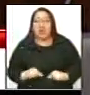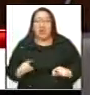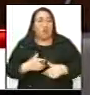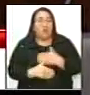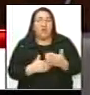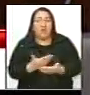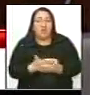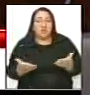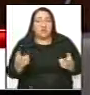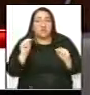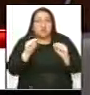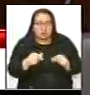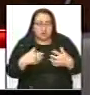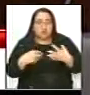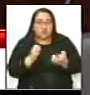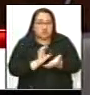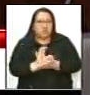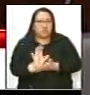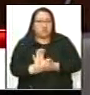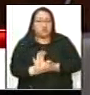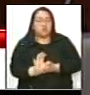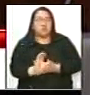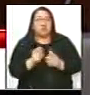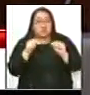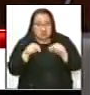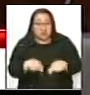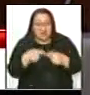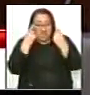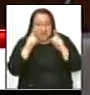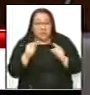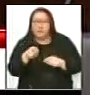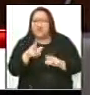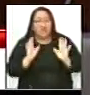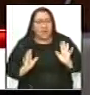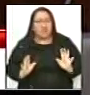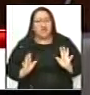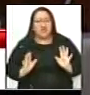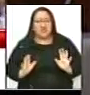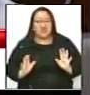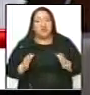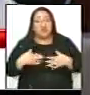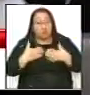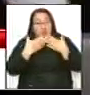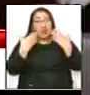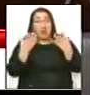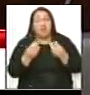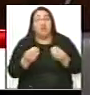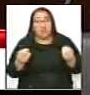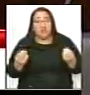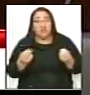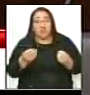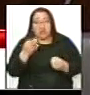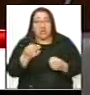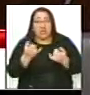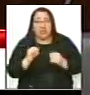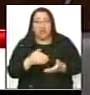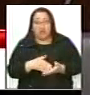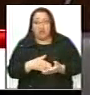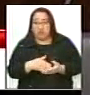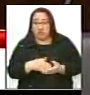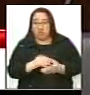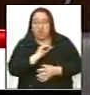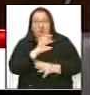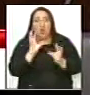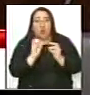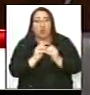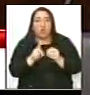avanzado y eso es lo que queremos evitar. Entonces acá la decisión es esa, presidente. Entonces me alegra mucho de que el informe complete